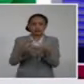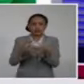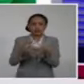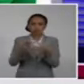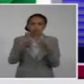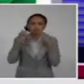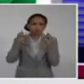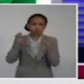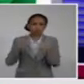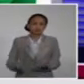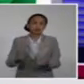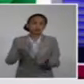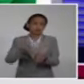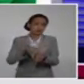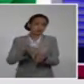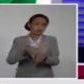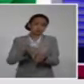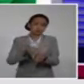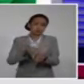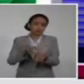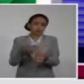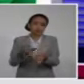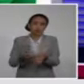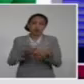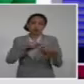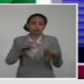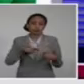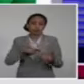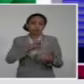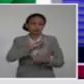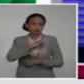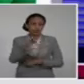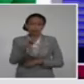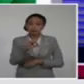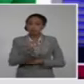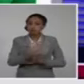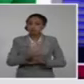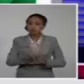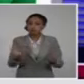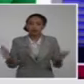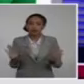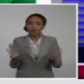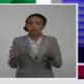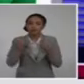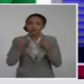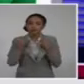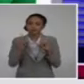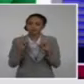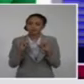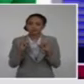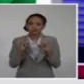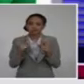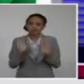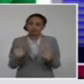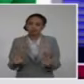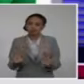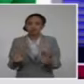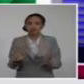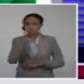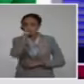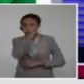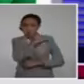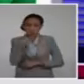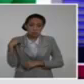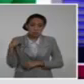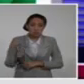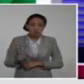en un momento determinado hace una parada cardíaca que no fue posible reanimarlo, no obstante las maniobras que